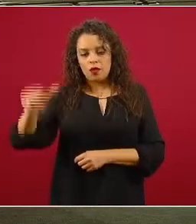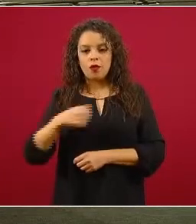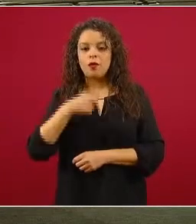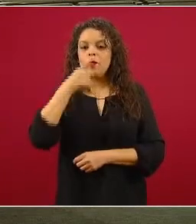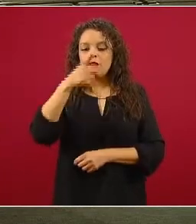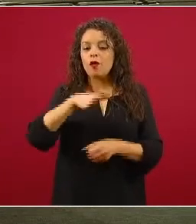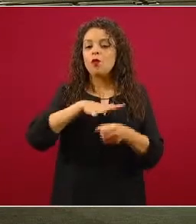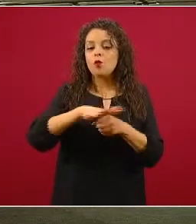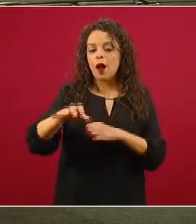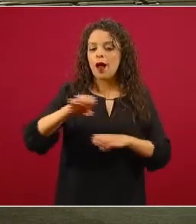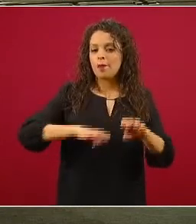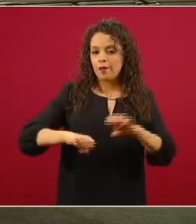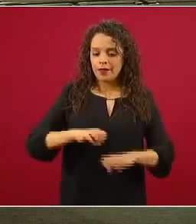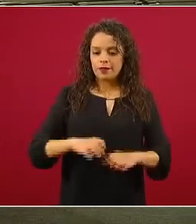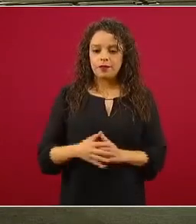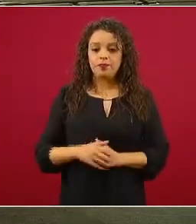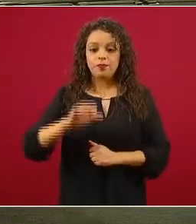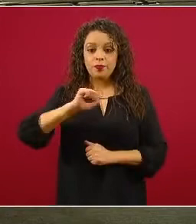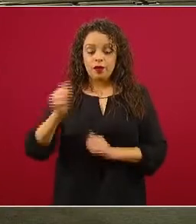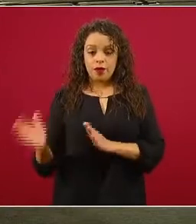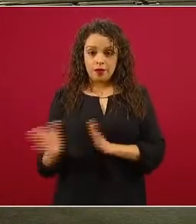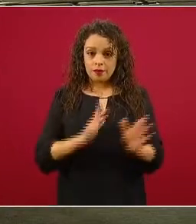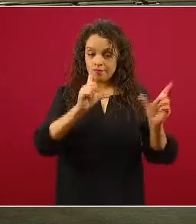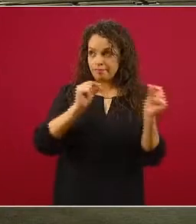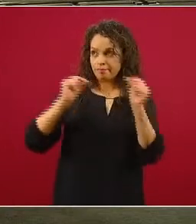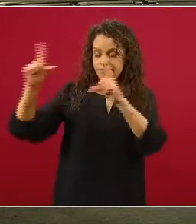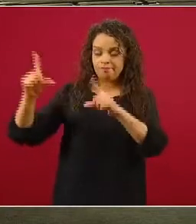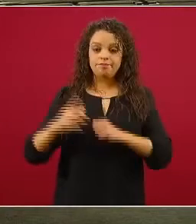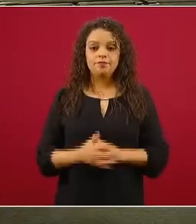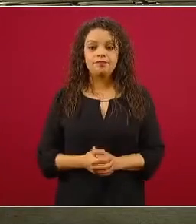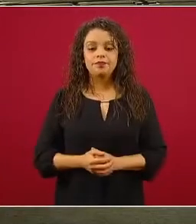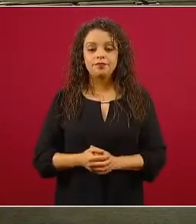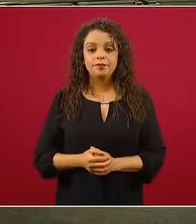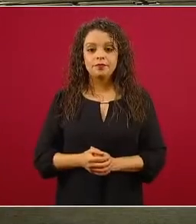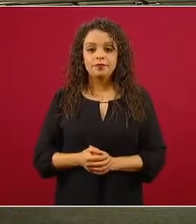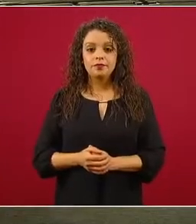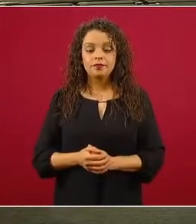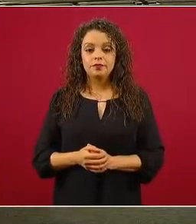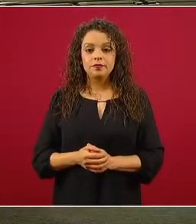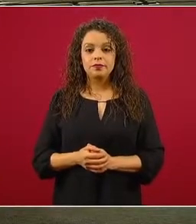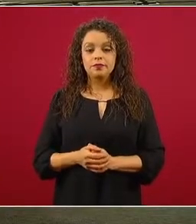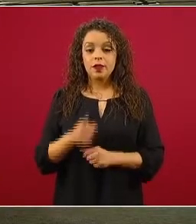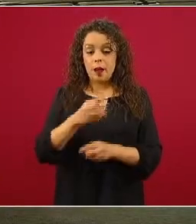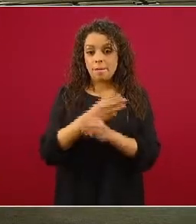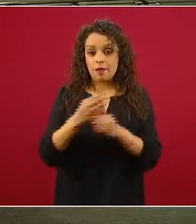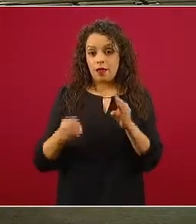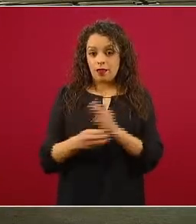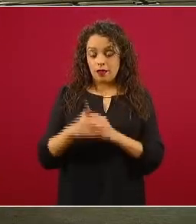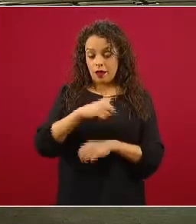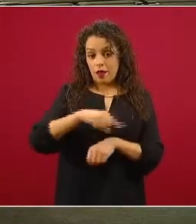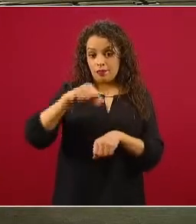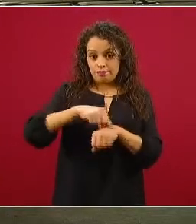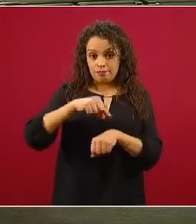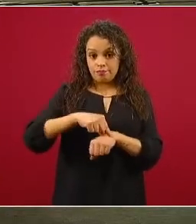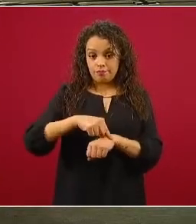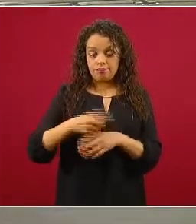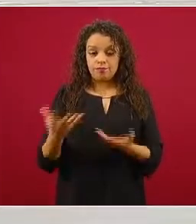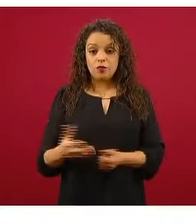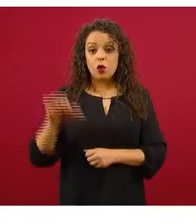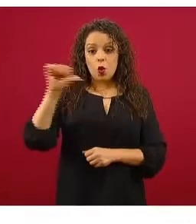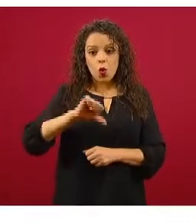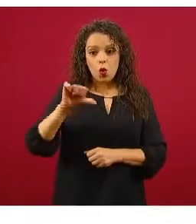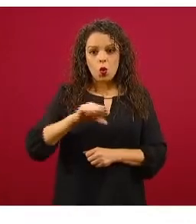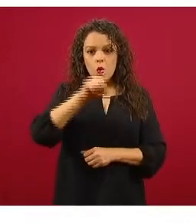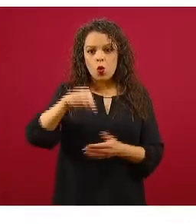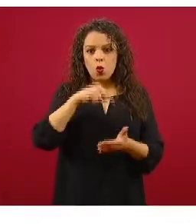Para continuar con el equipamiento médico, pues les comentamos que hoy acudimos al evento